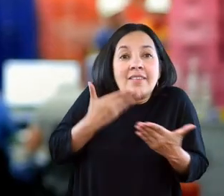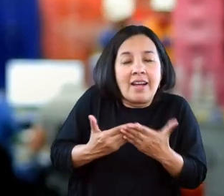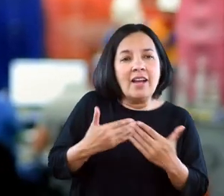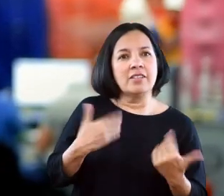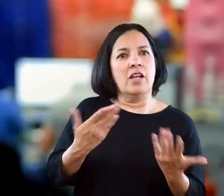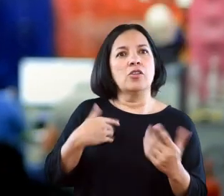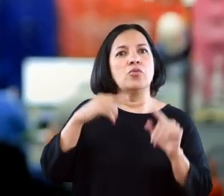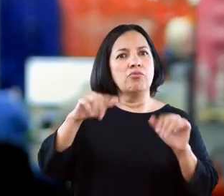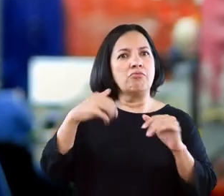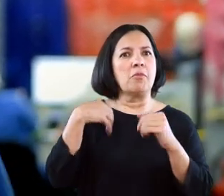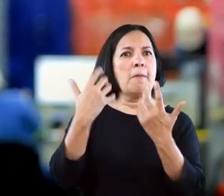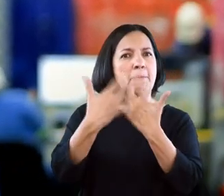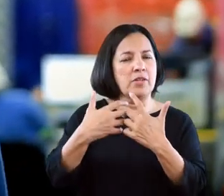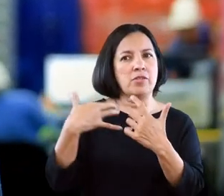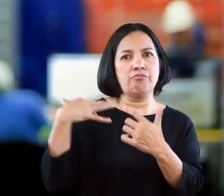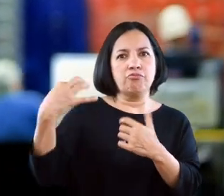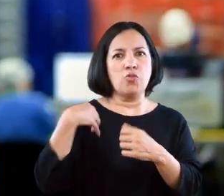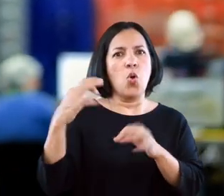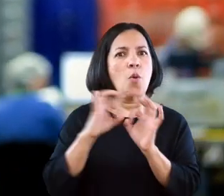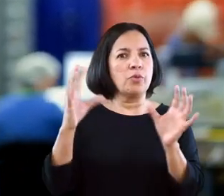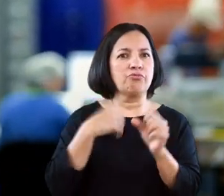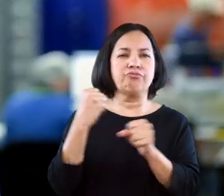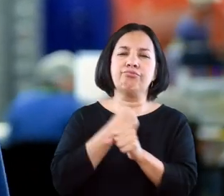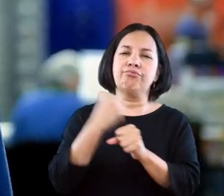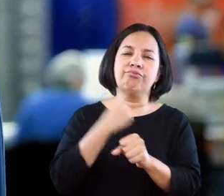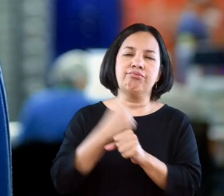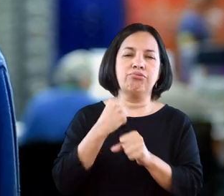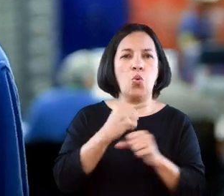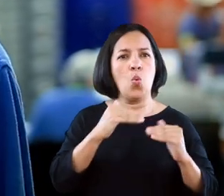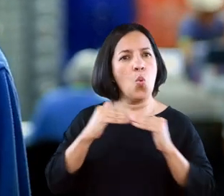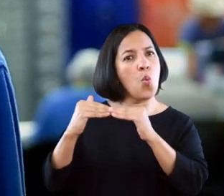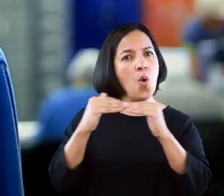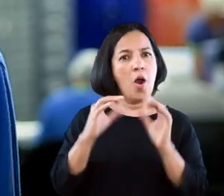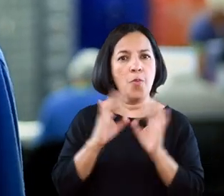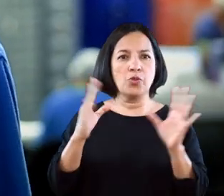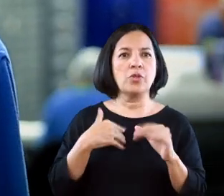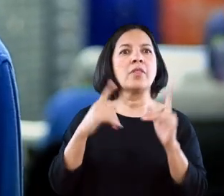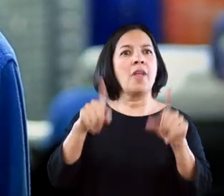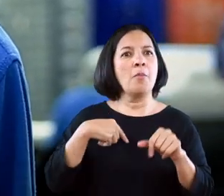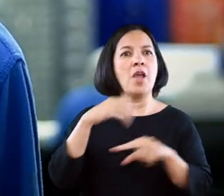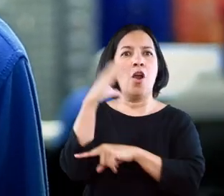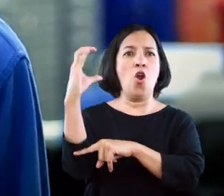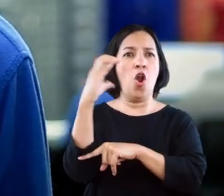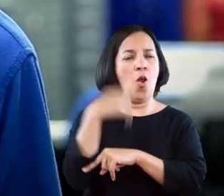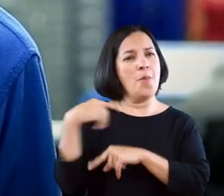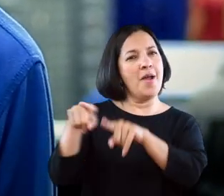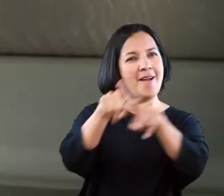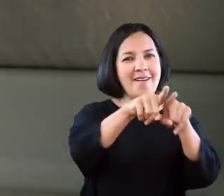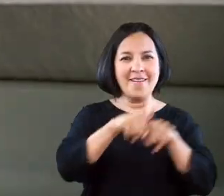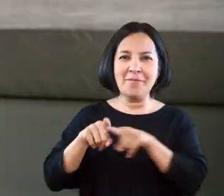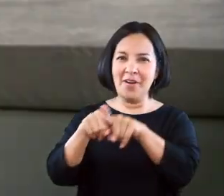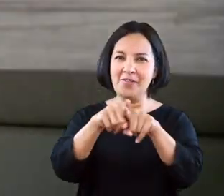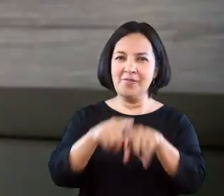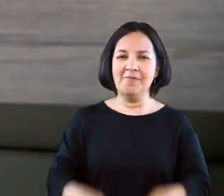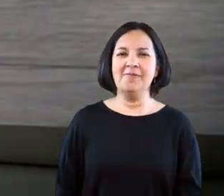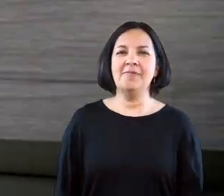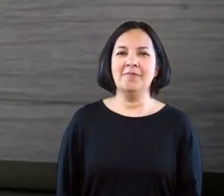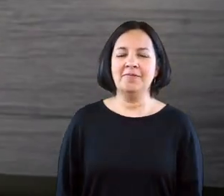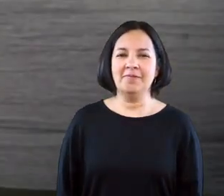Quiero agradecerle a Fresh Colombia de todo corazón por darme la oportunidad de este trabajo y de tener igualdad y oportunidad a mis hermanos colombianos.